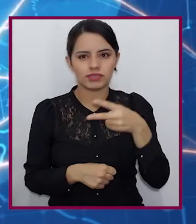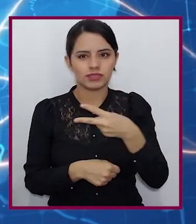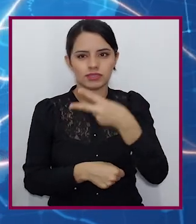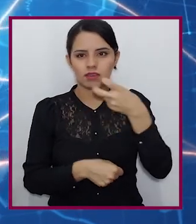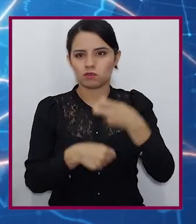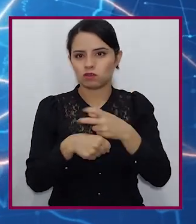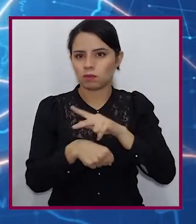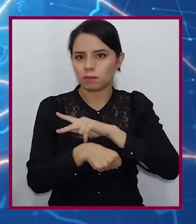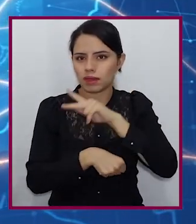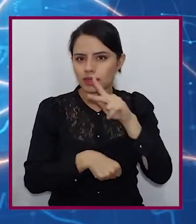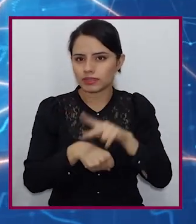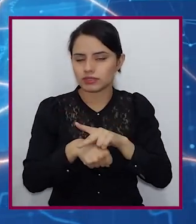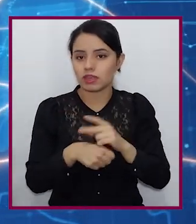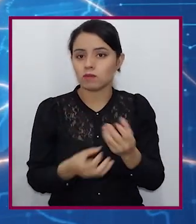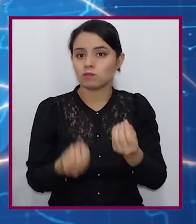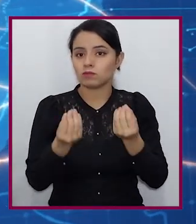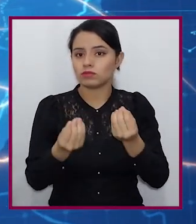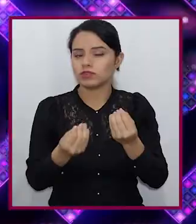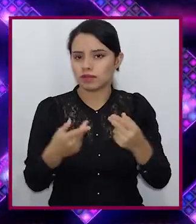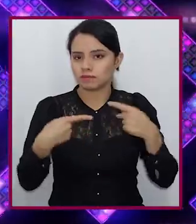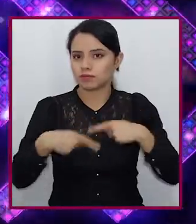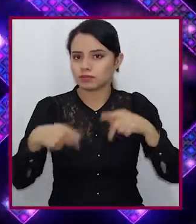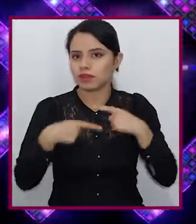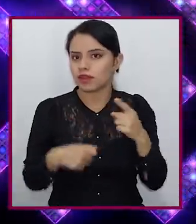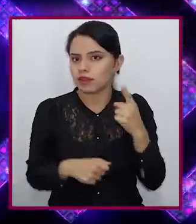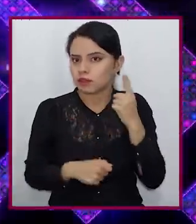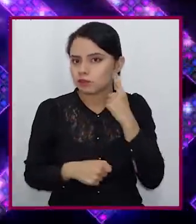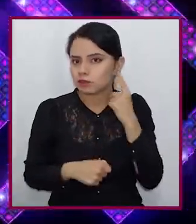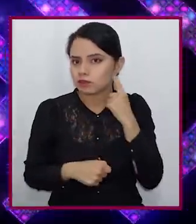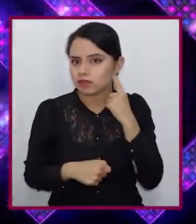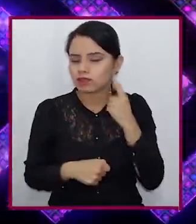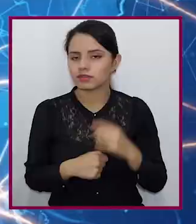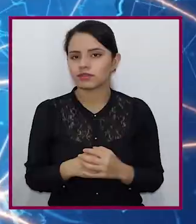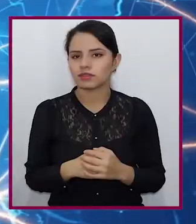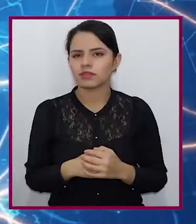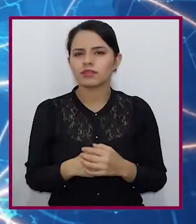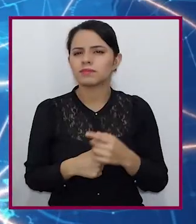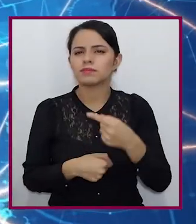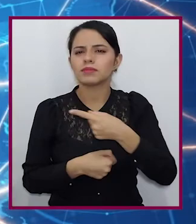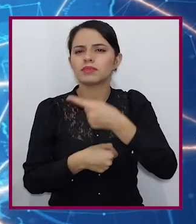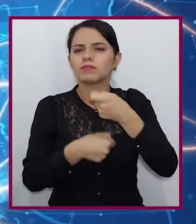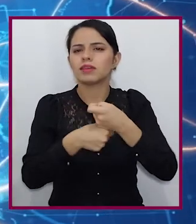el mundo en consumir este producto. ¿Y qué país tiene el primer lugar?